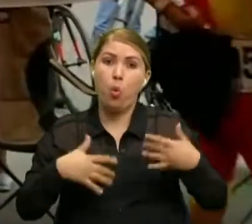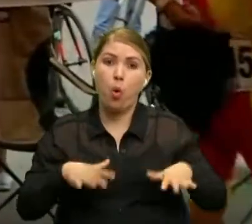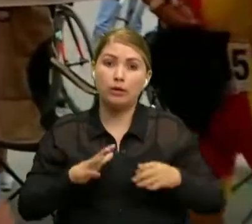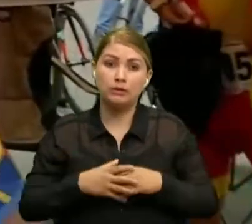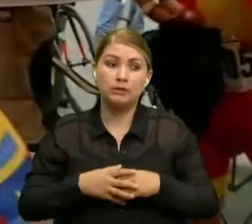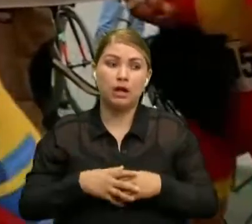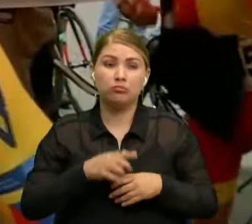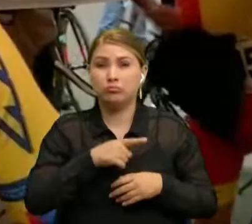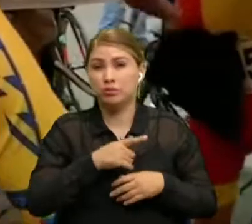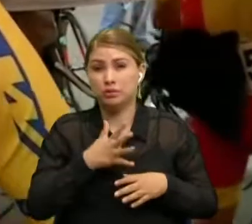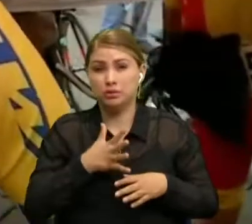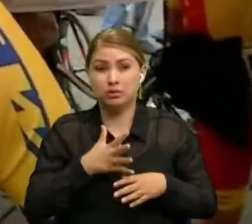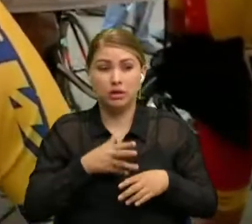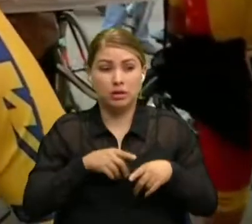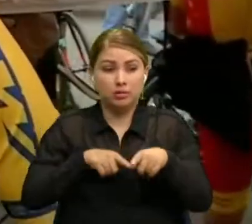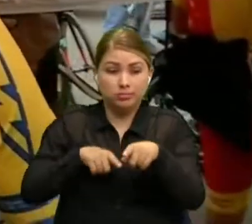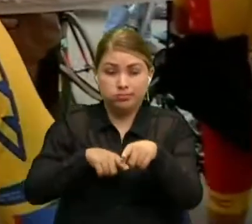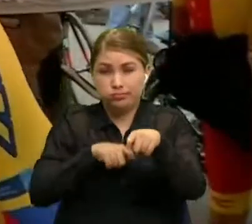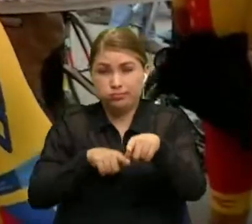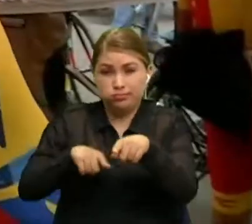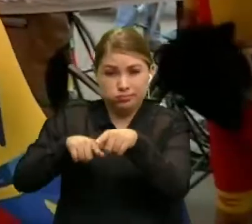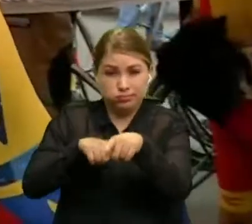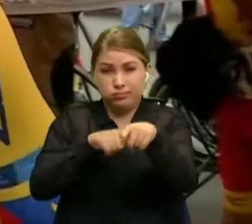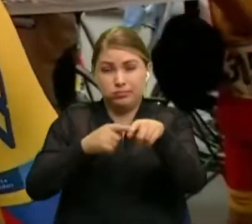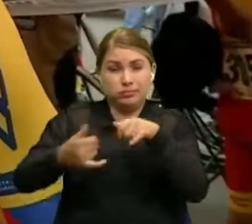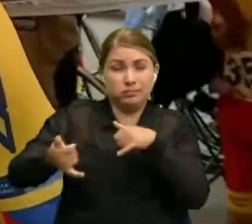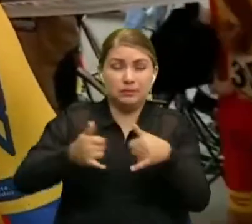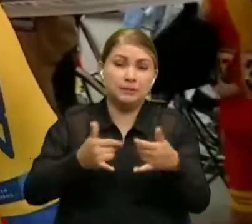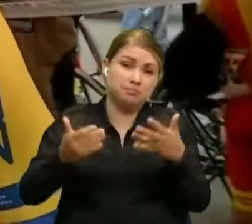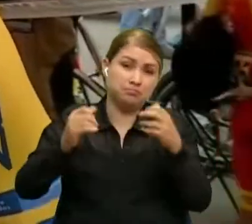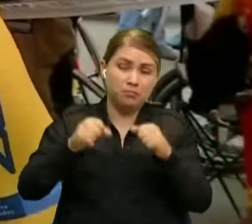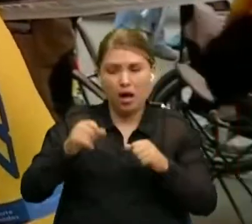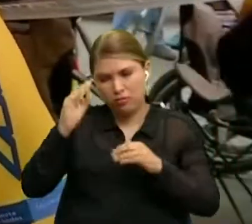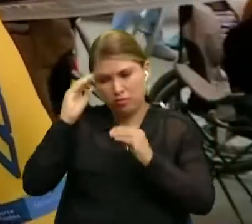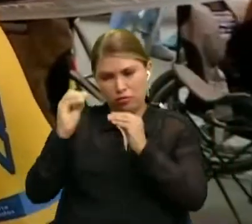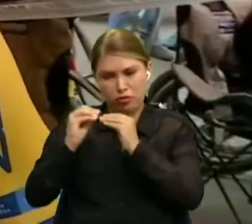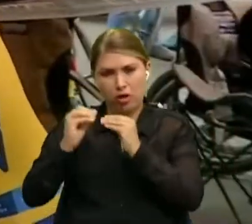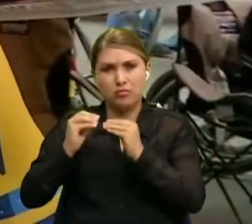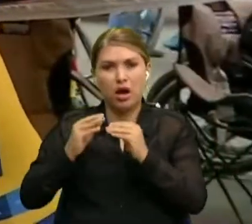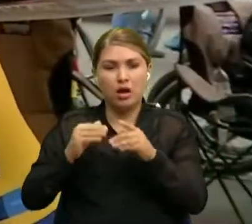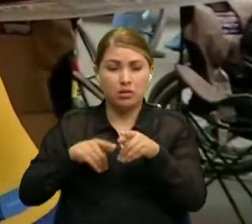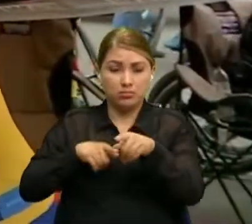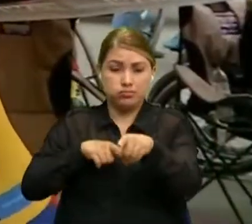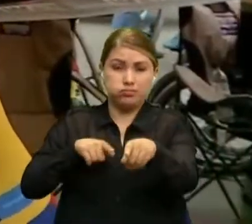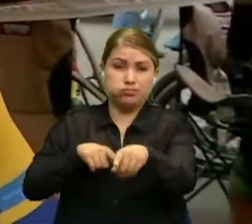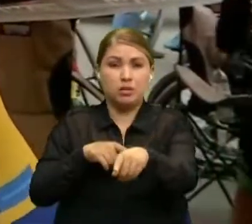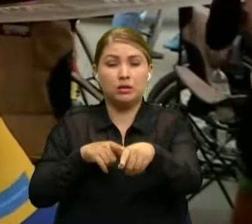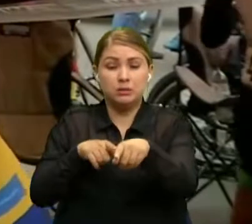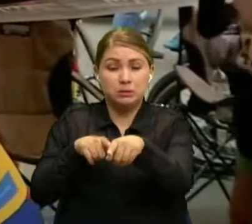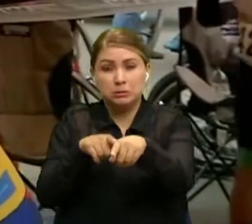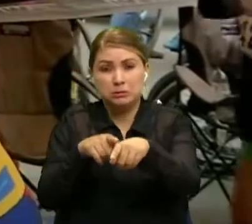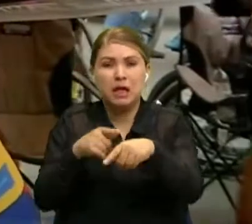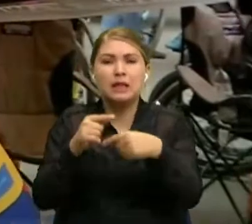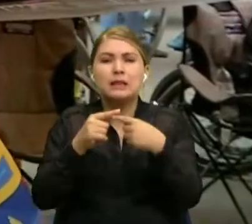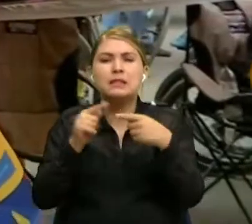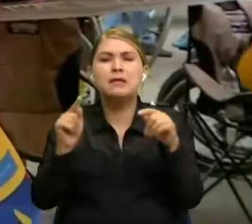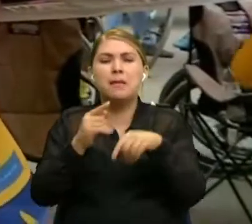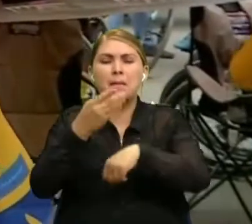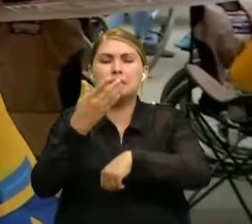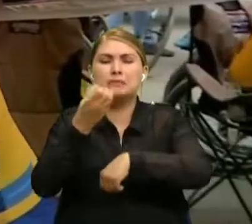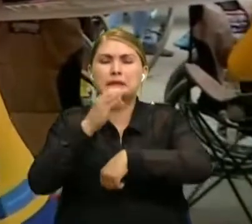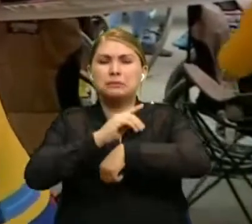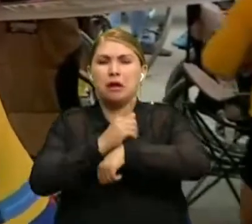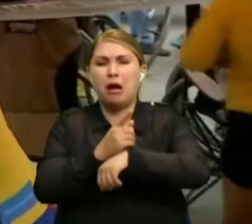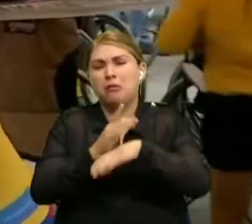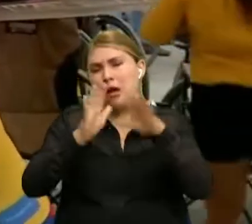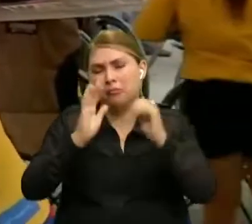que no están tan cerca en la general. Bueno, nos pusimos de acuerdo y les dejamos una diferencia no tan peligrosa. Esta fuga